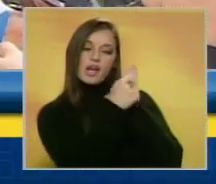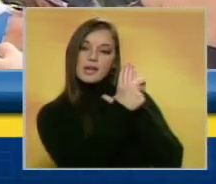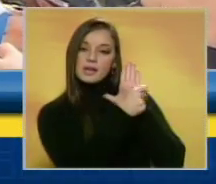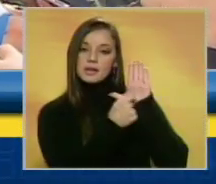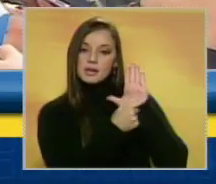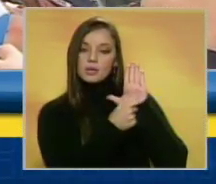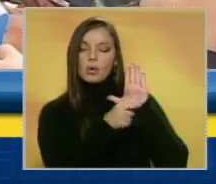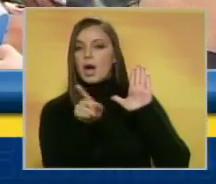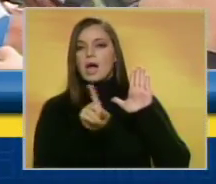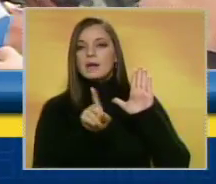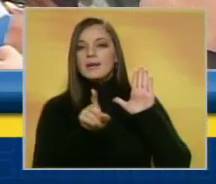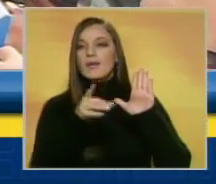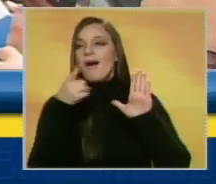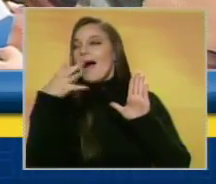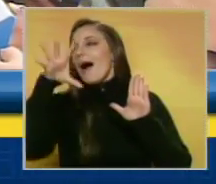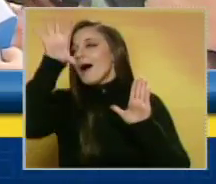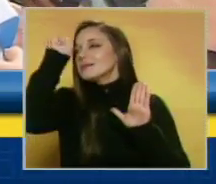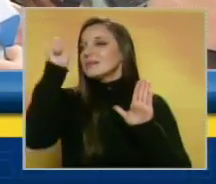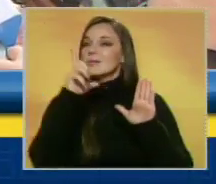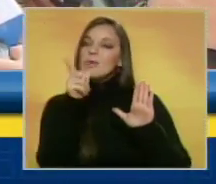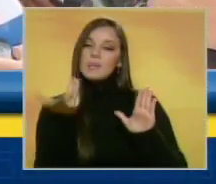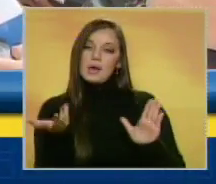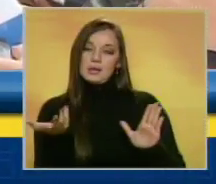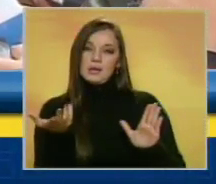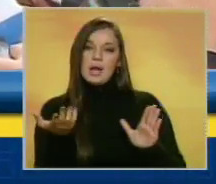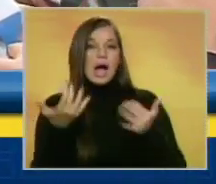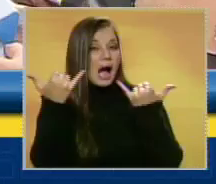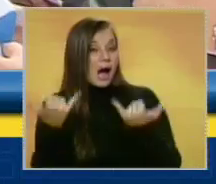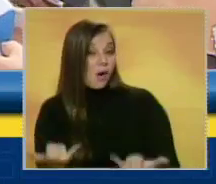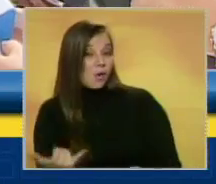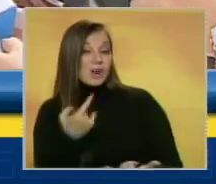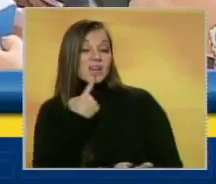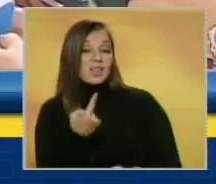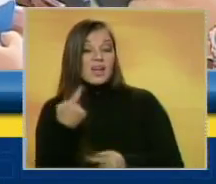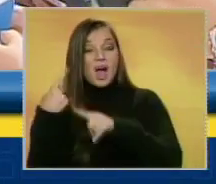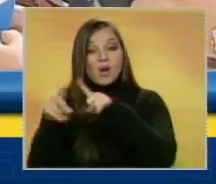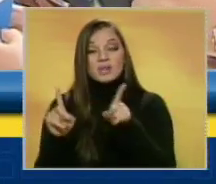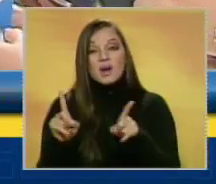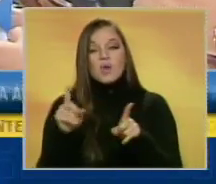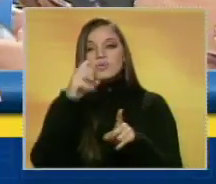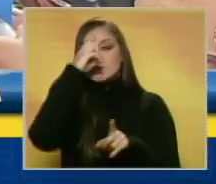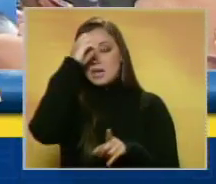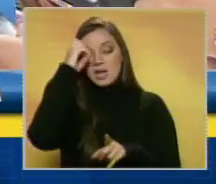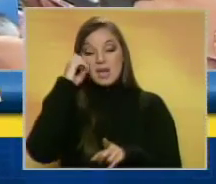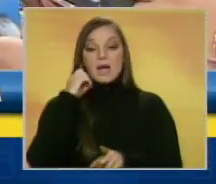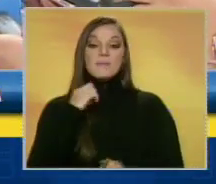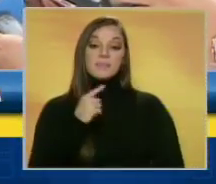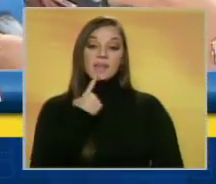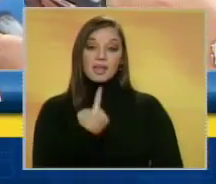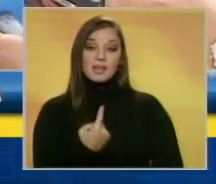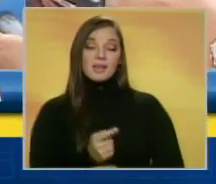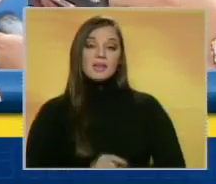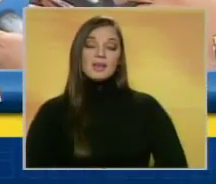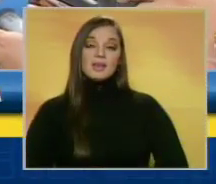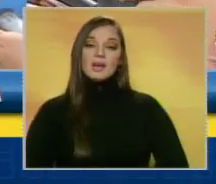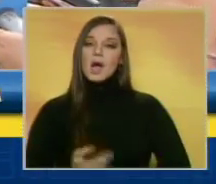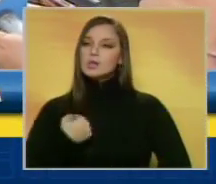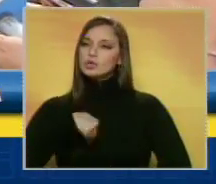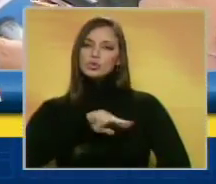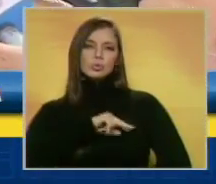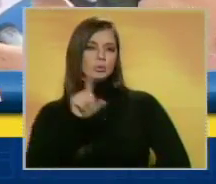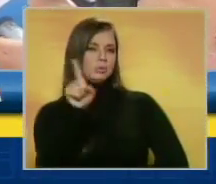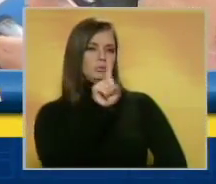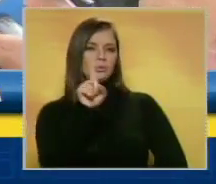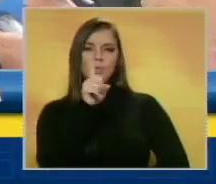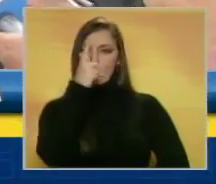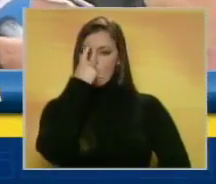para interpretaciones. Que se diga ahora verbalmente, que se quiera decir que verbalmente no somos amenaza, bueno,